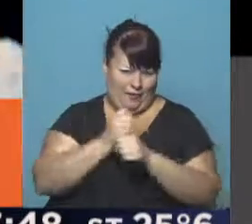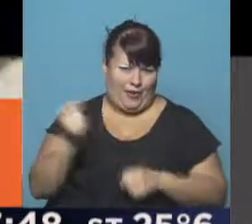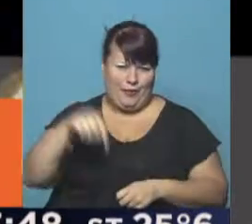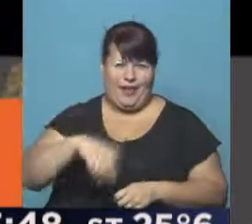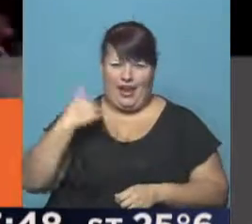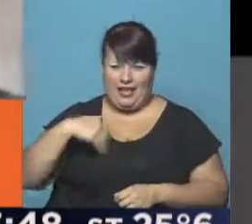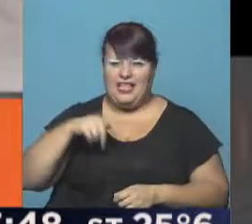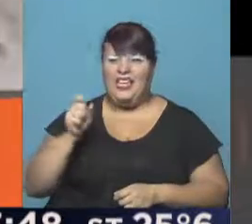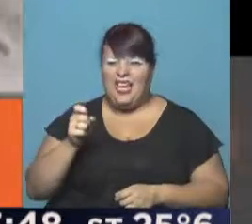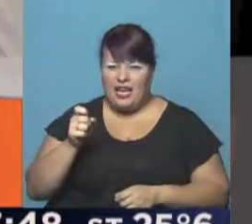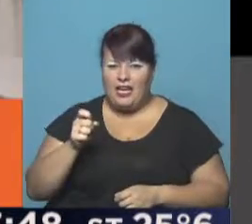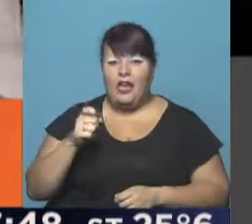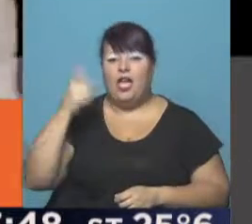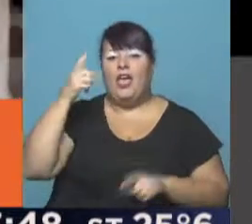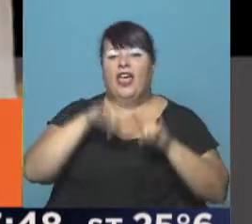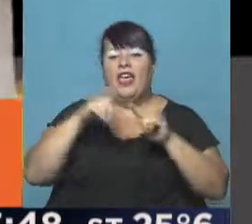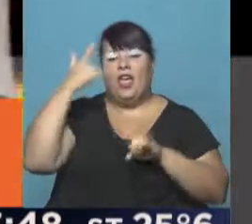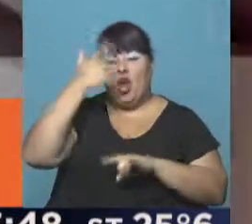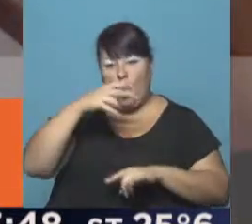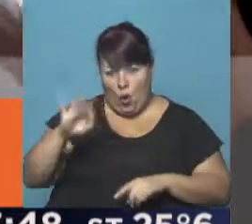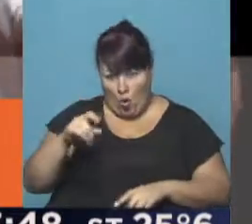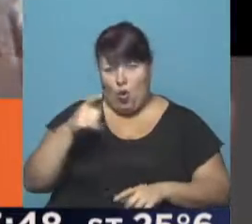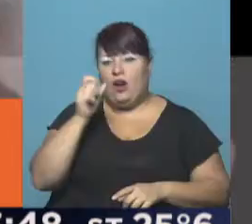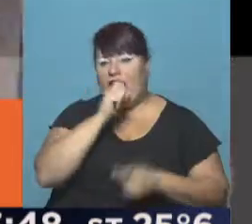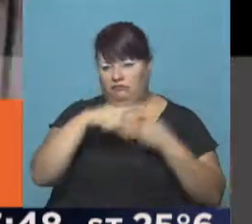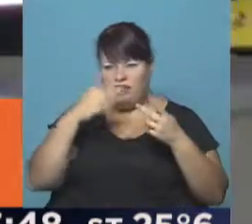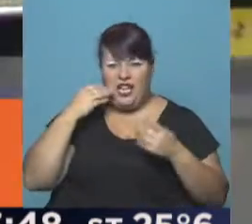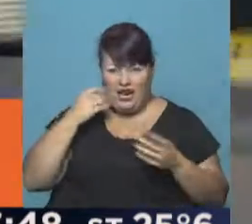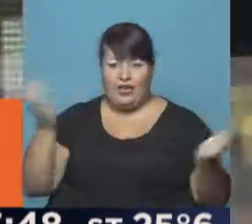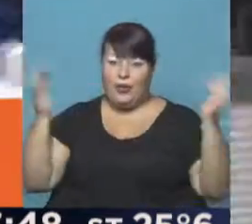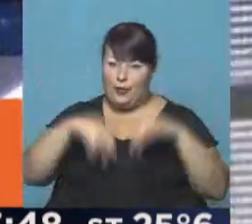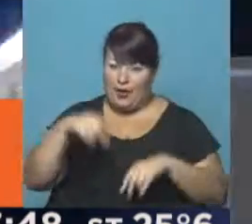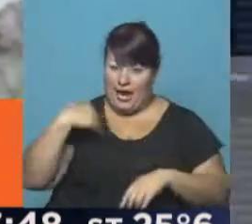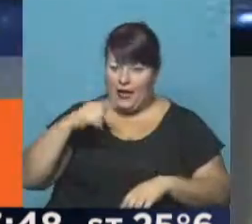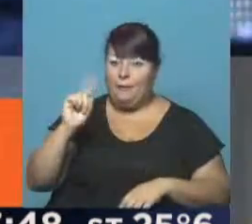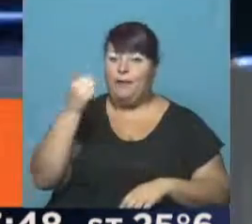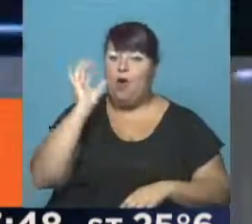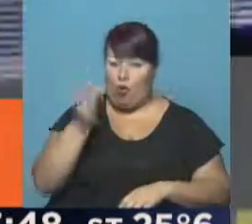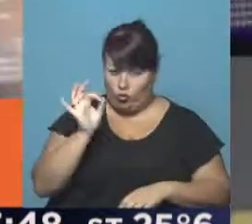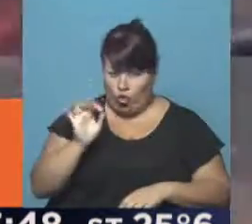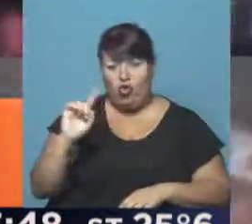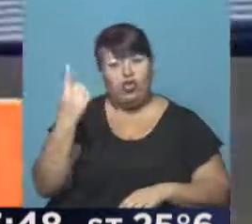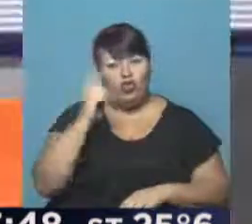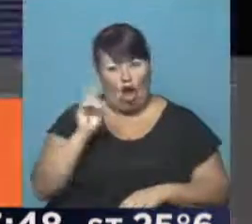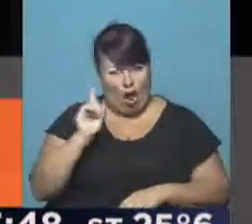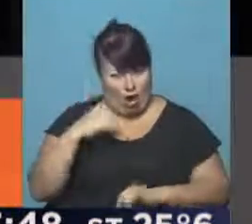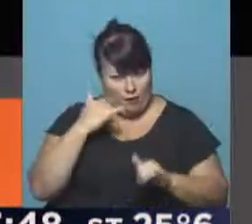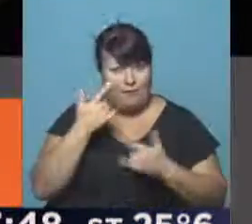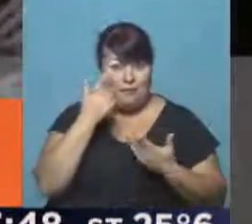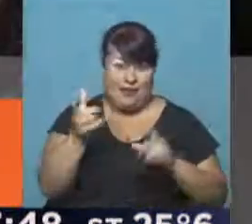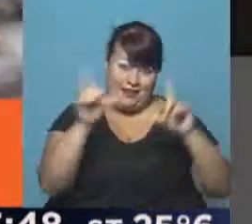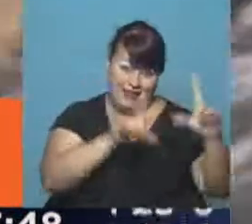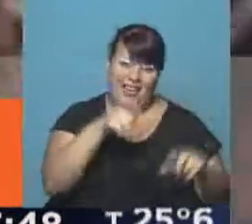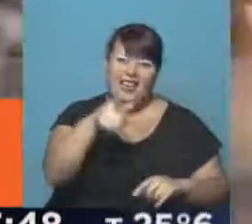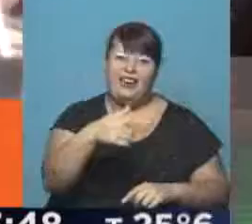a la Argentina. Estoy hablando de The Who. Sí, Roger Daltrey, Pete Townshend van a estar acá el 1 de octubre. No vienen solos, como decíamos, ahí están las